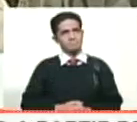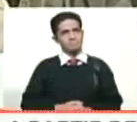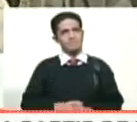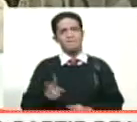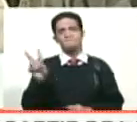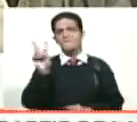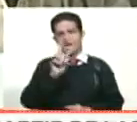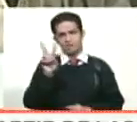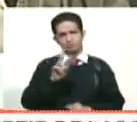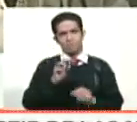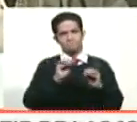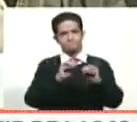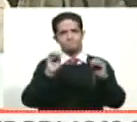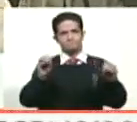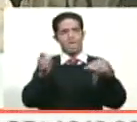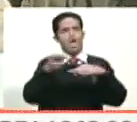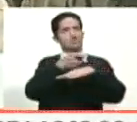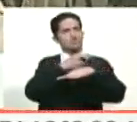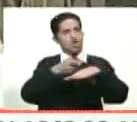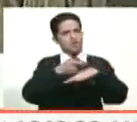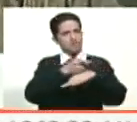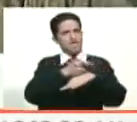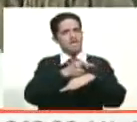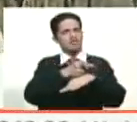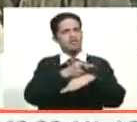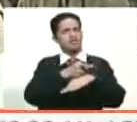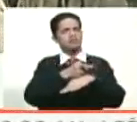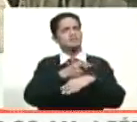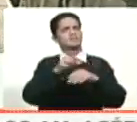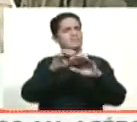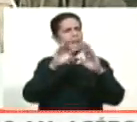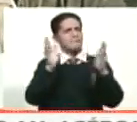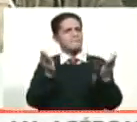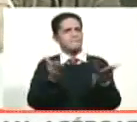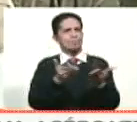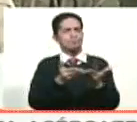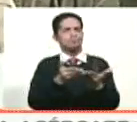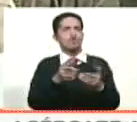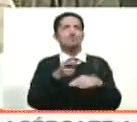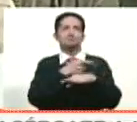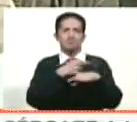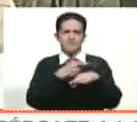Venezuela hace un llamado a los gobiernos decentes, independientes del mundo,